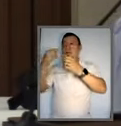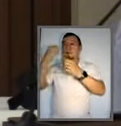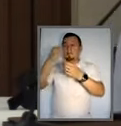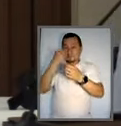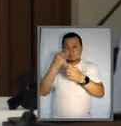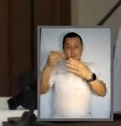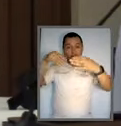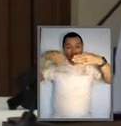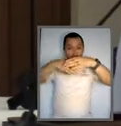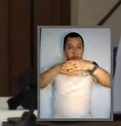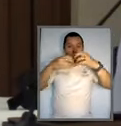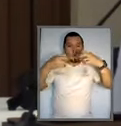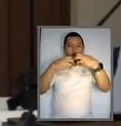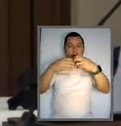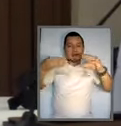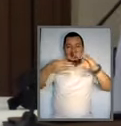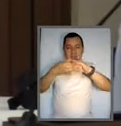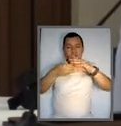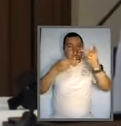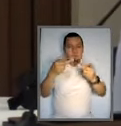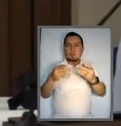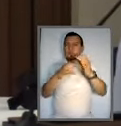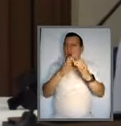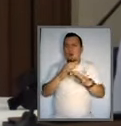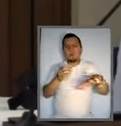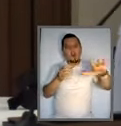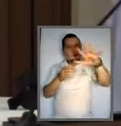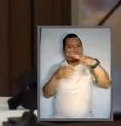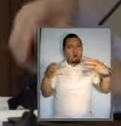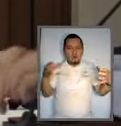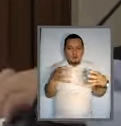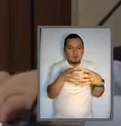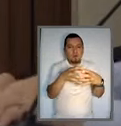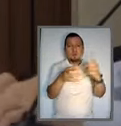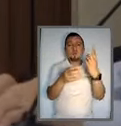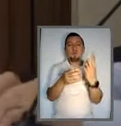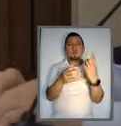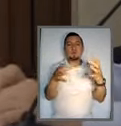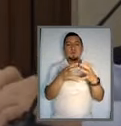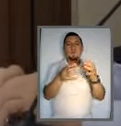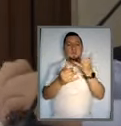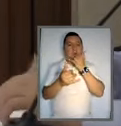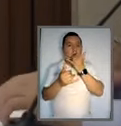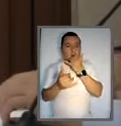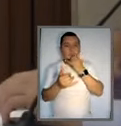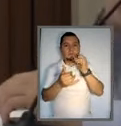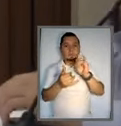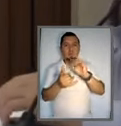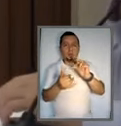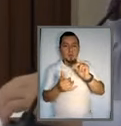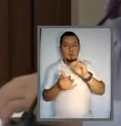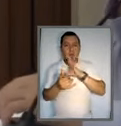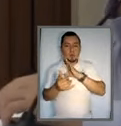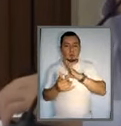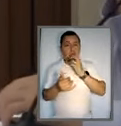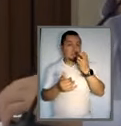incluso para el rastreo de los casos que verdaderamente puedan ser sospechosos, hay un trabajo previo, etcétera.